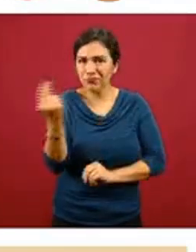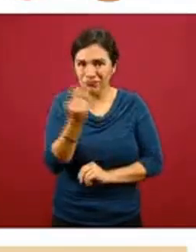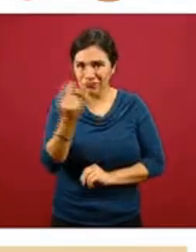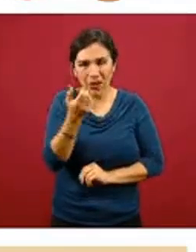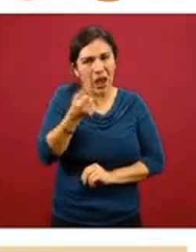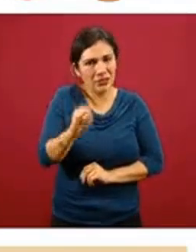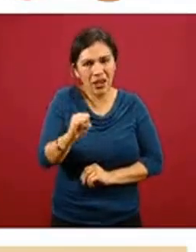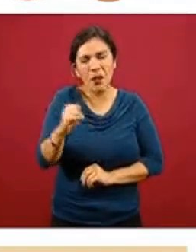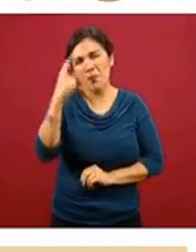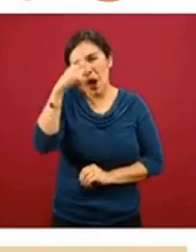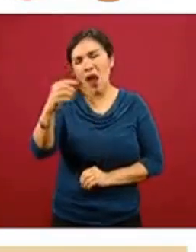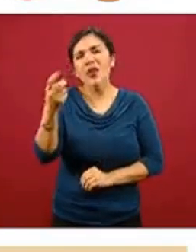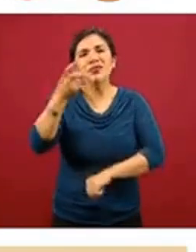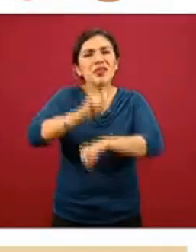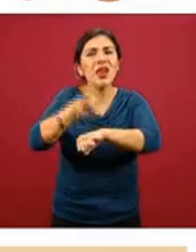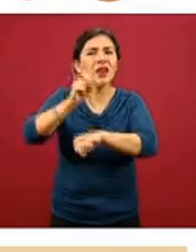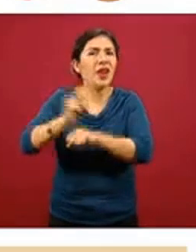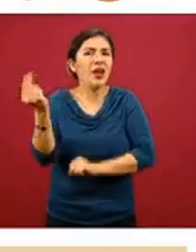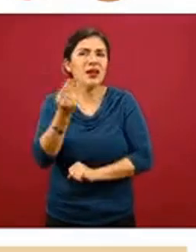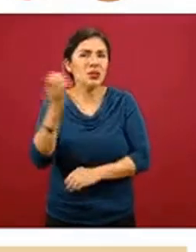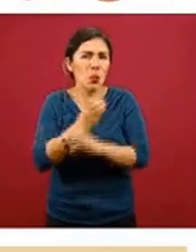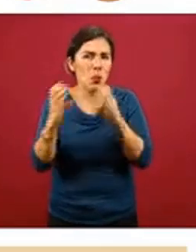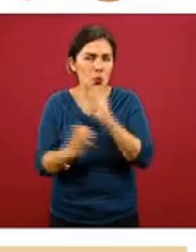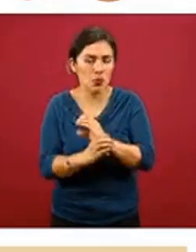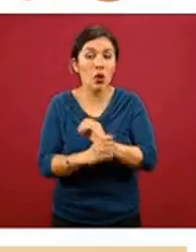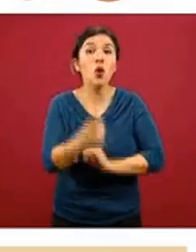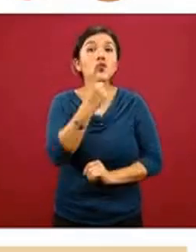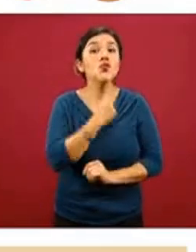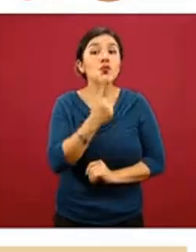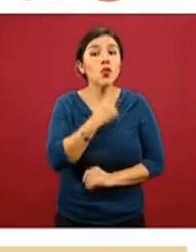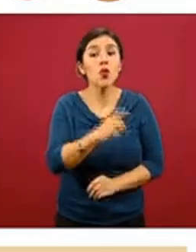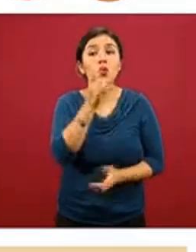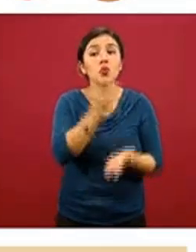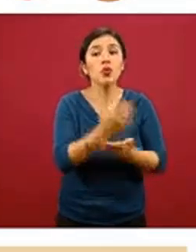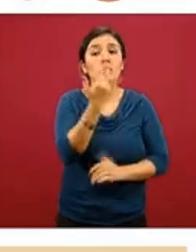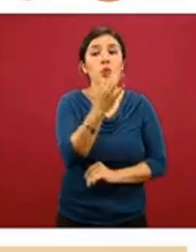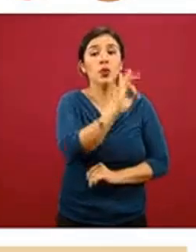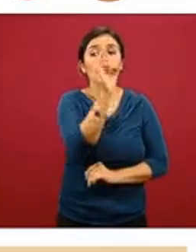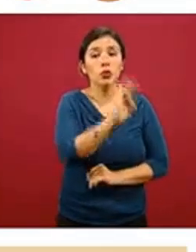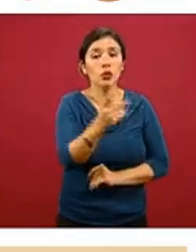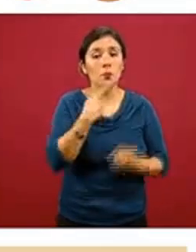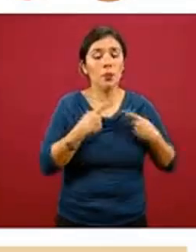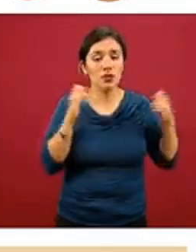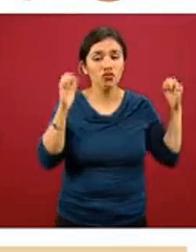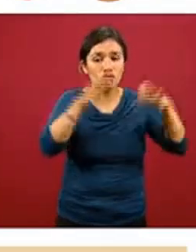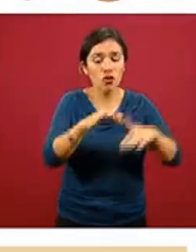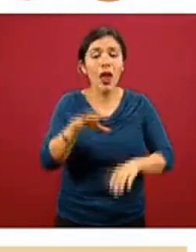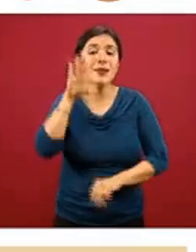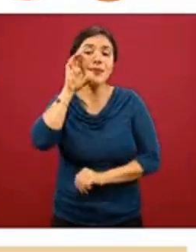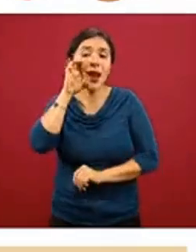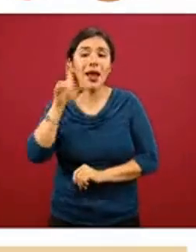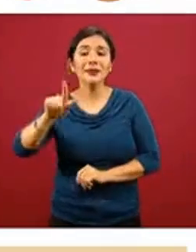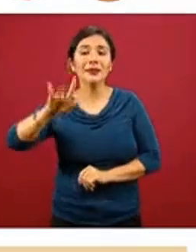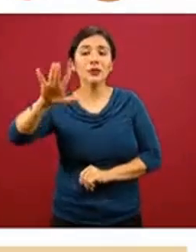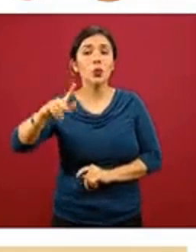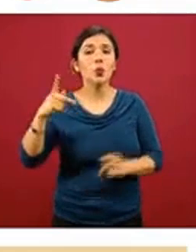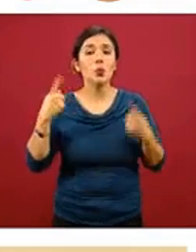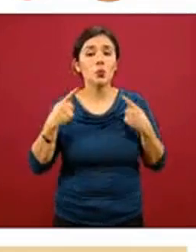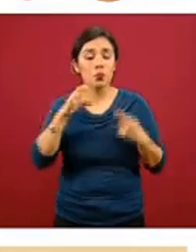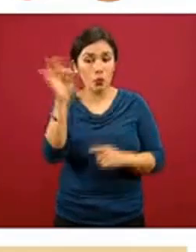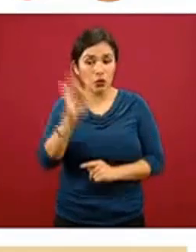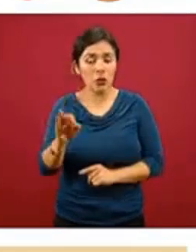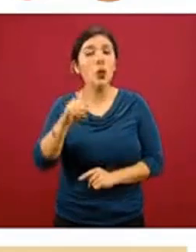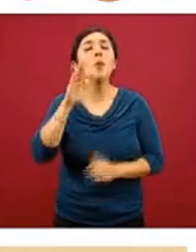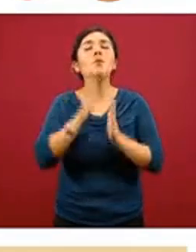alimentos, nuestros insumos para el día a día del hogar. En el rojo, 50% el aforo, en el naranja, 75%, y